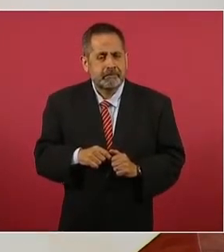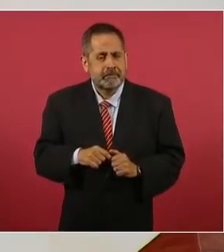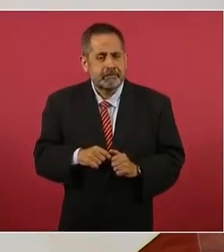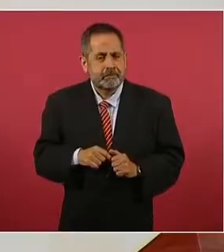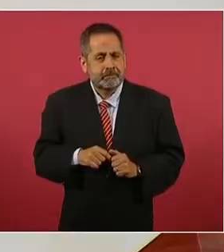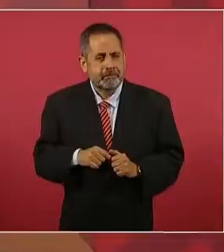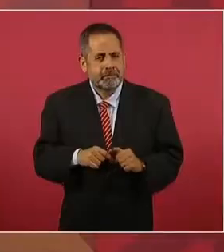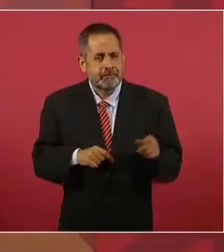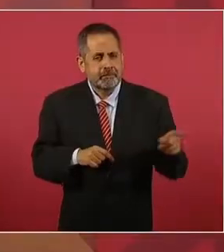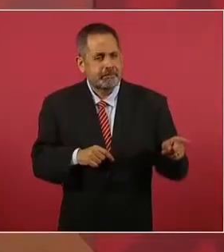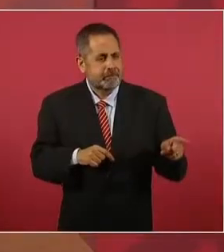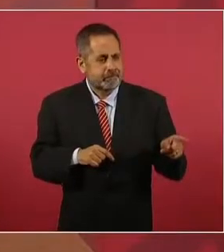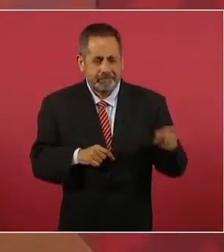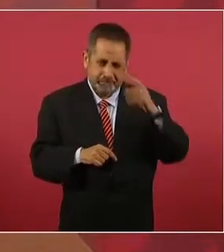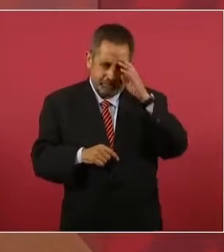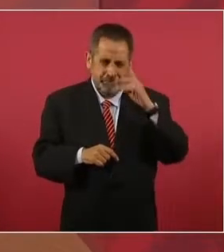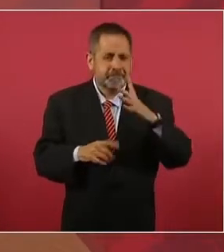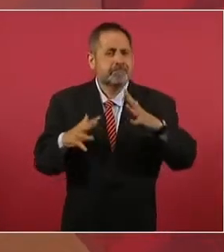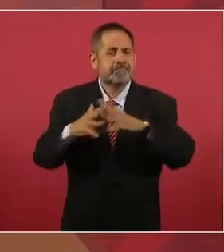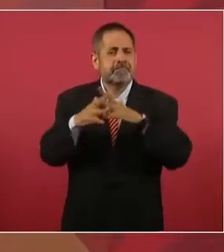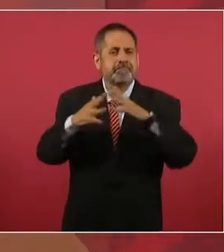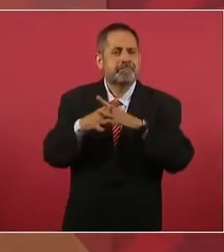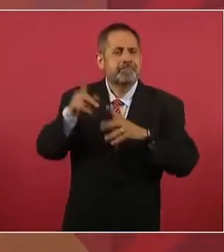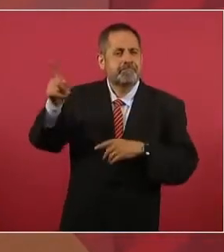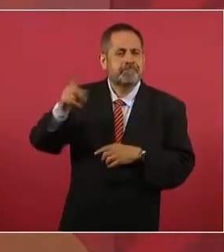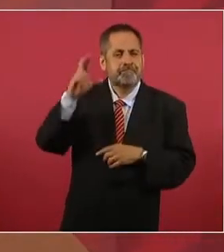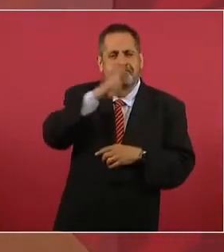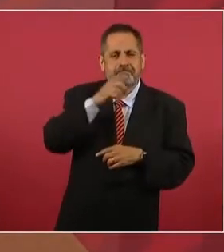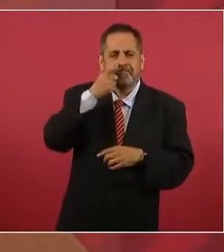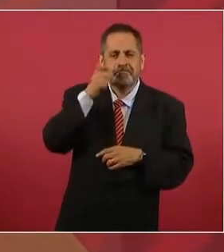no evitar la guerra.